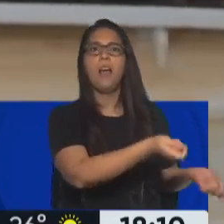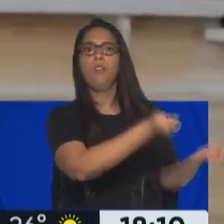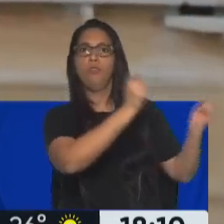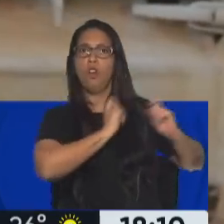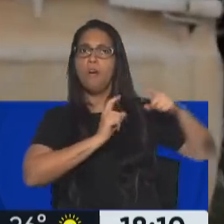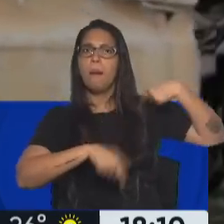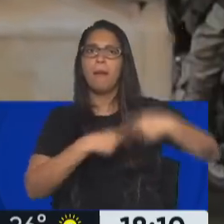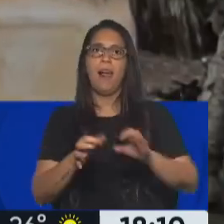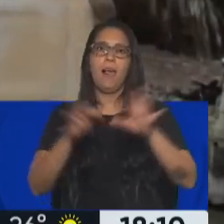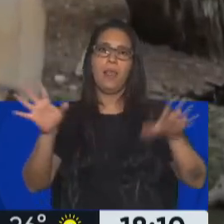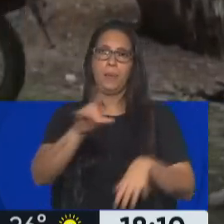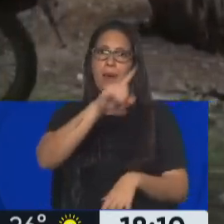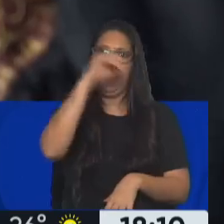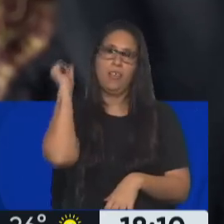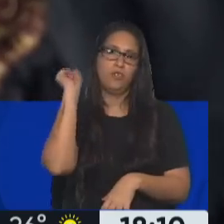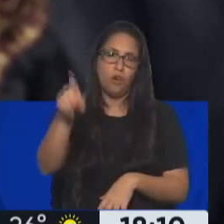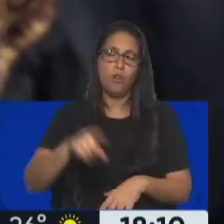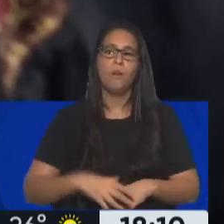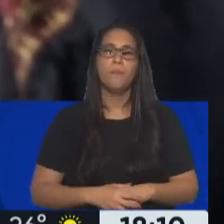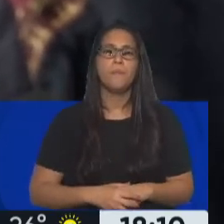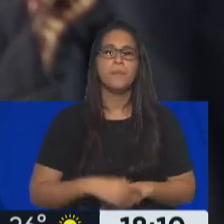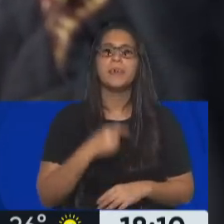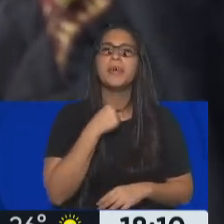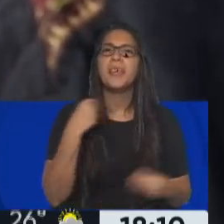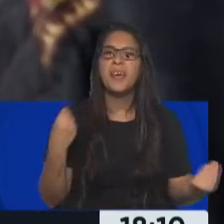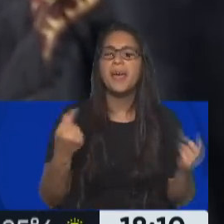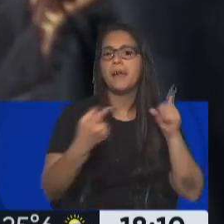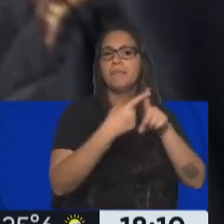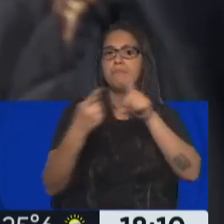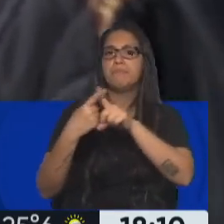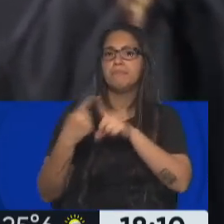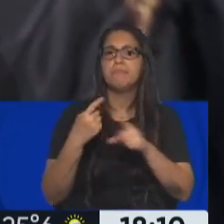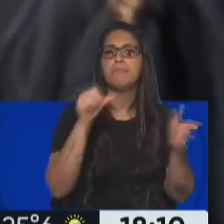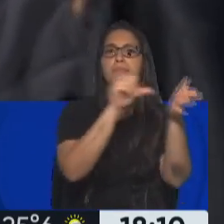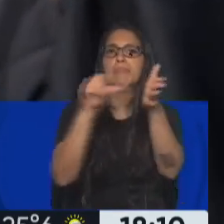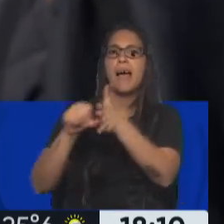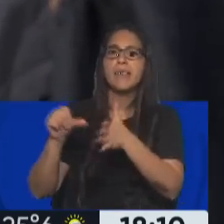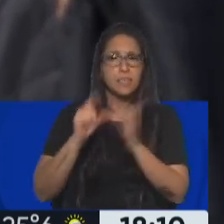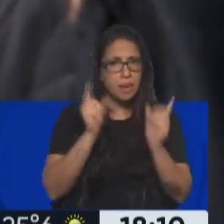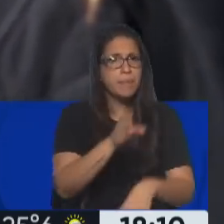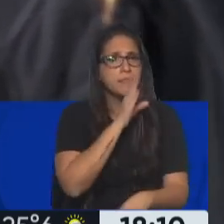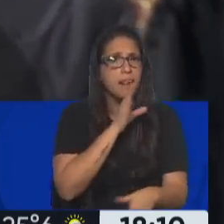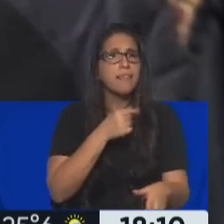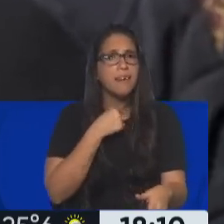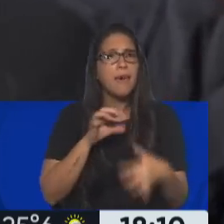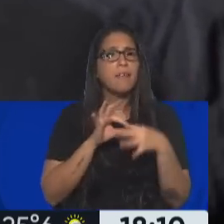la liberación nacional, asegurando que desea mantener relaciones bilaterales incluso con Israel.